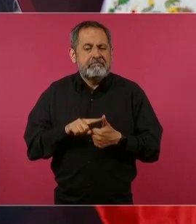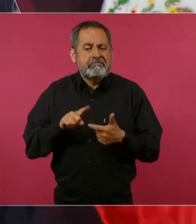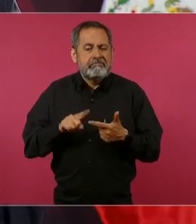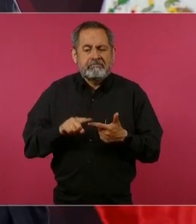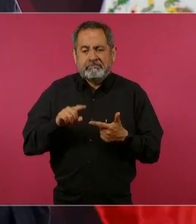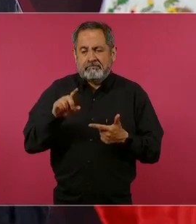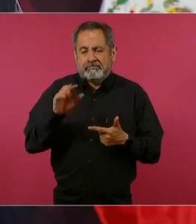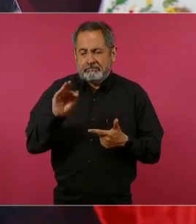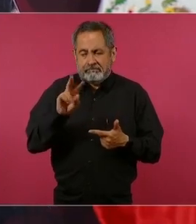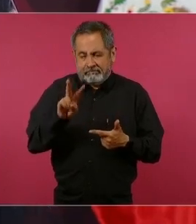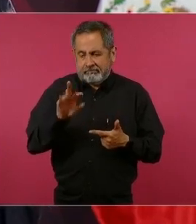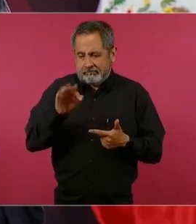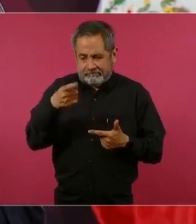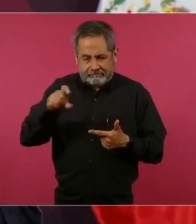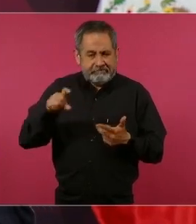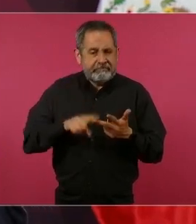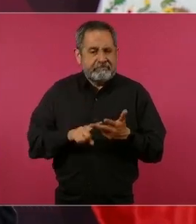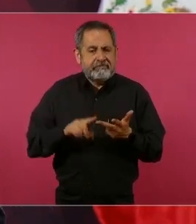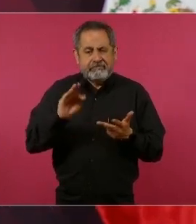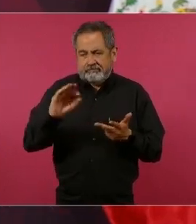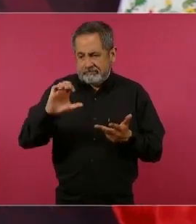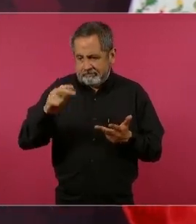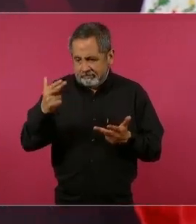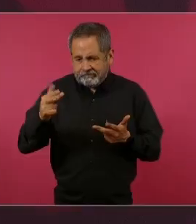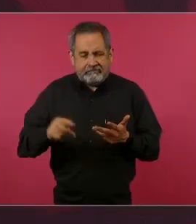con Fox, con Calderón,